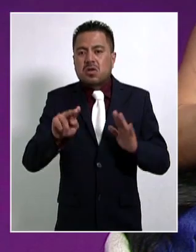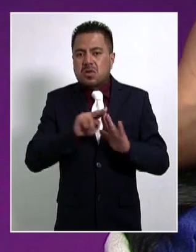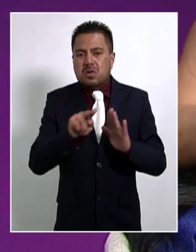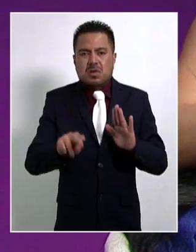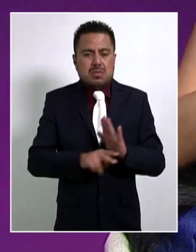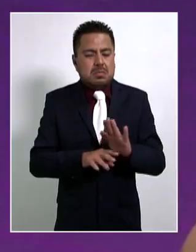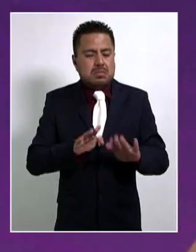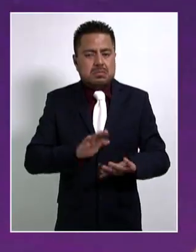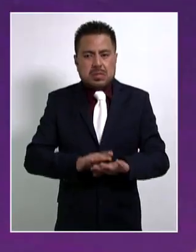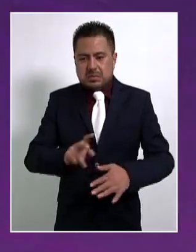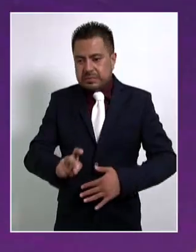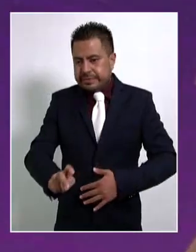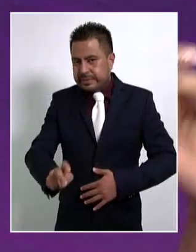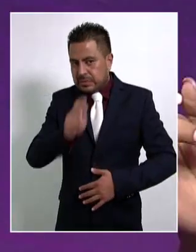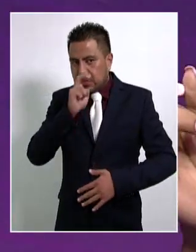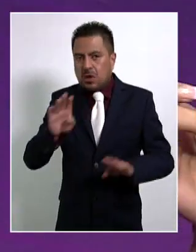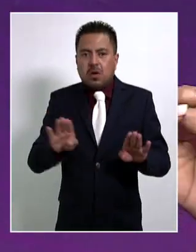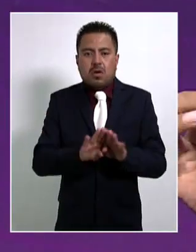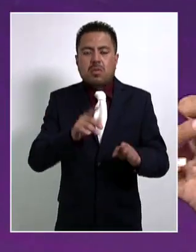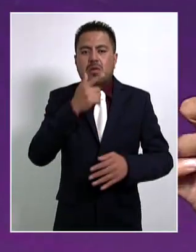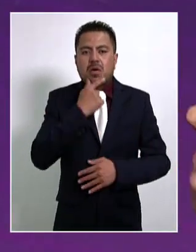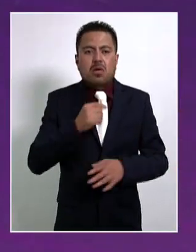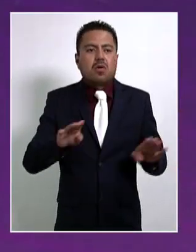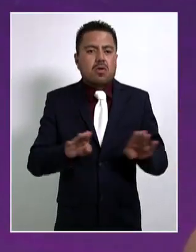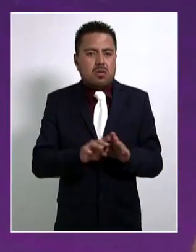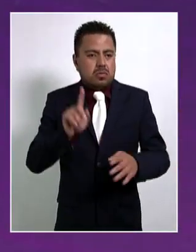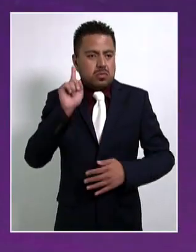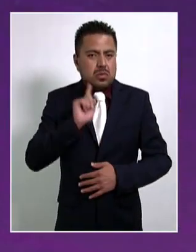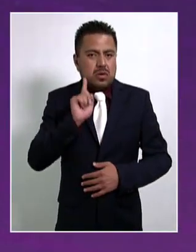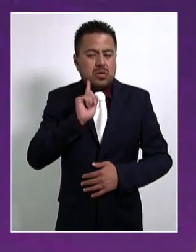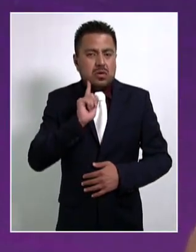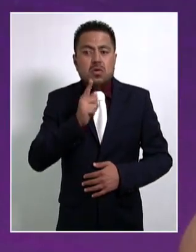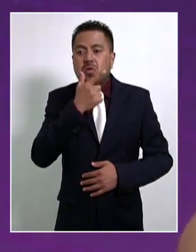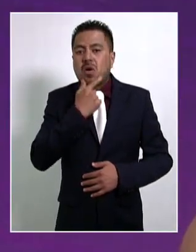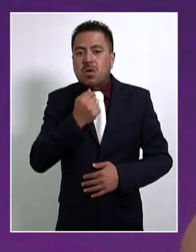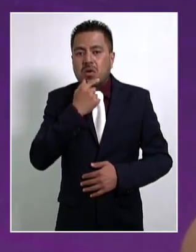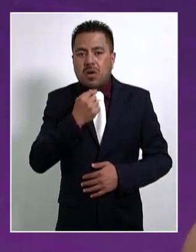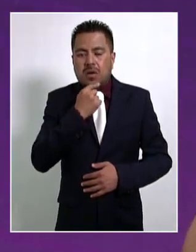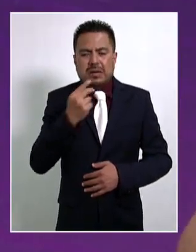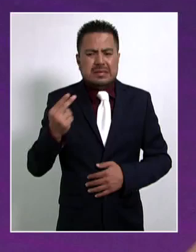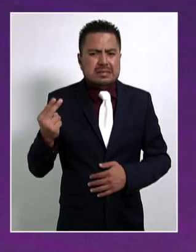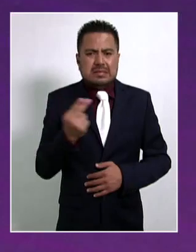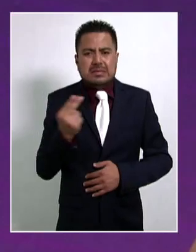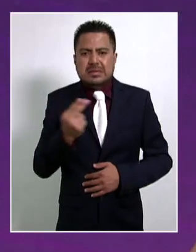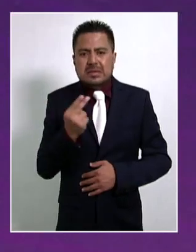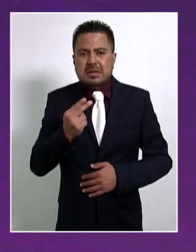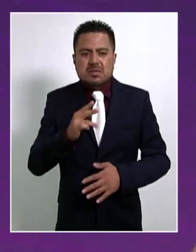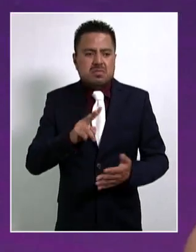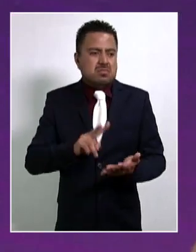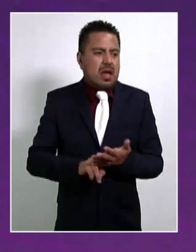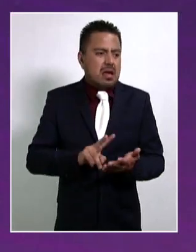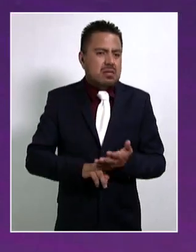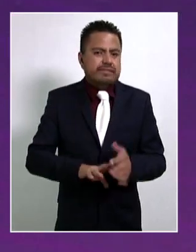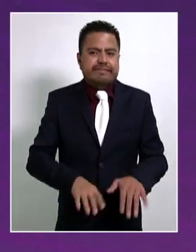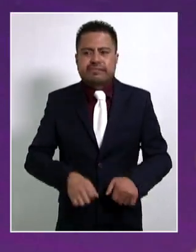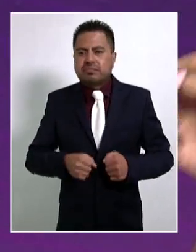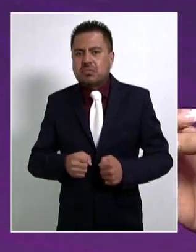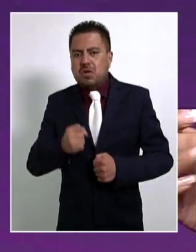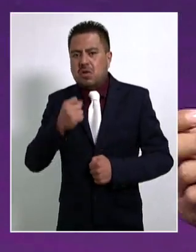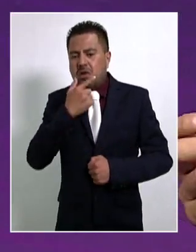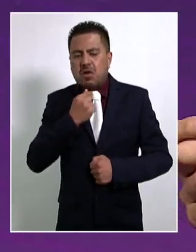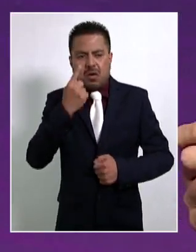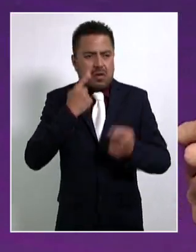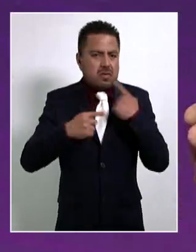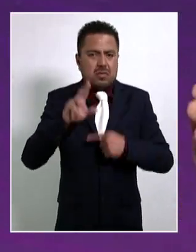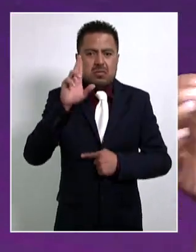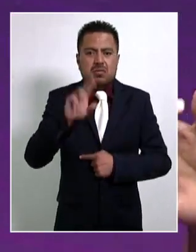muy rígidas de cómo ser hombre y de cómo ser mujer, de que un hombre tiene que ser valeroso, de que un hombre no tiene que llorar y de que